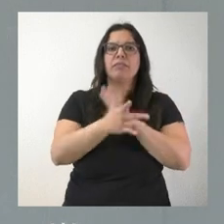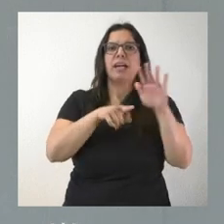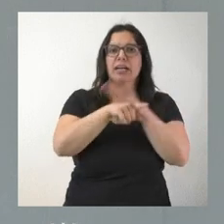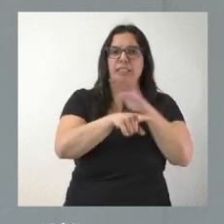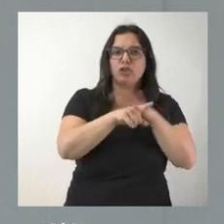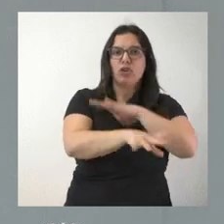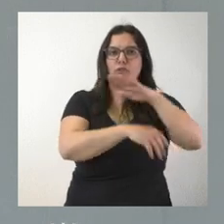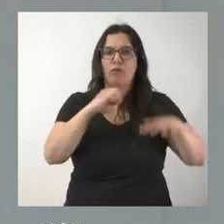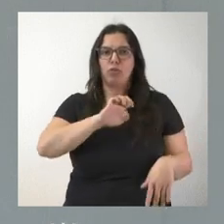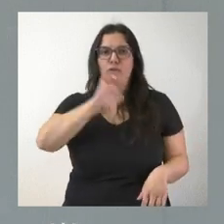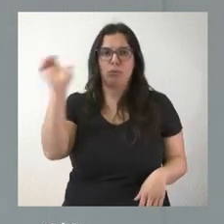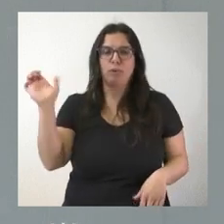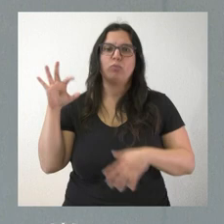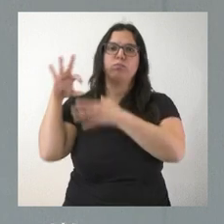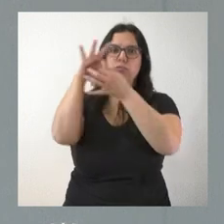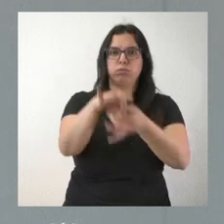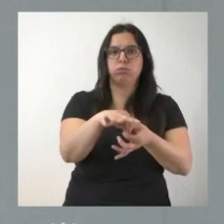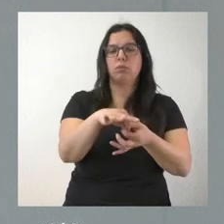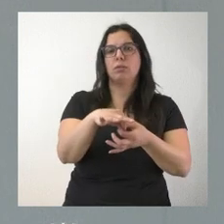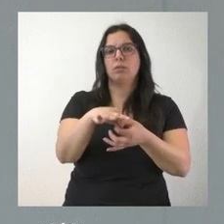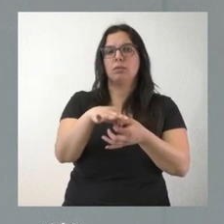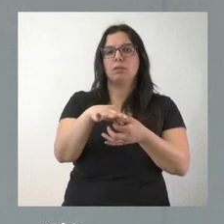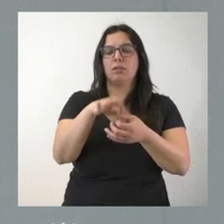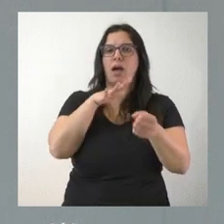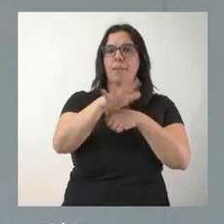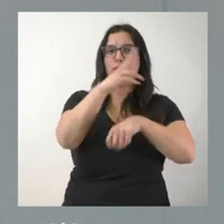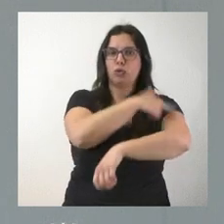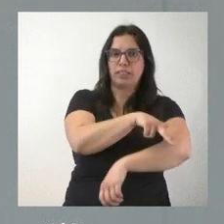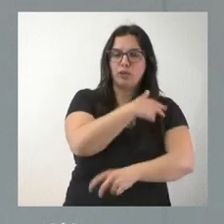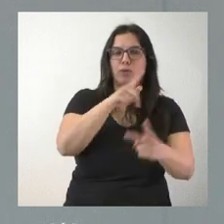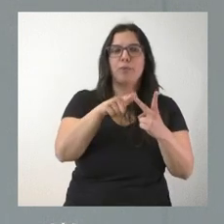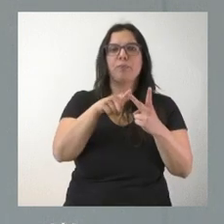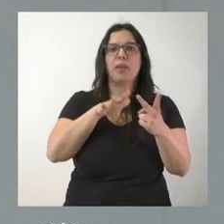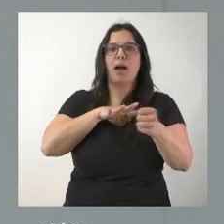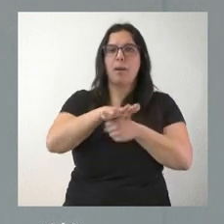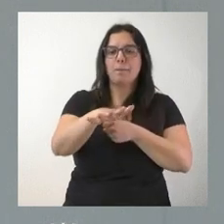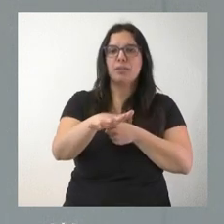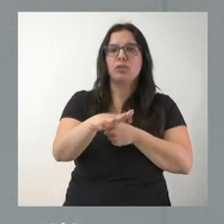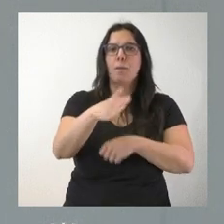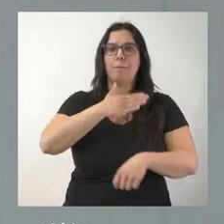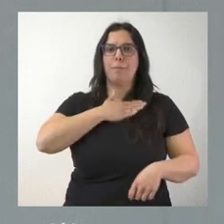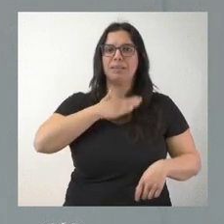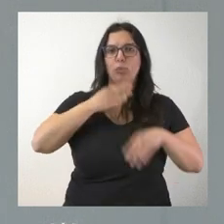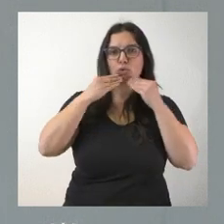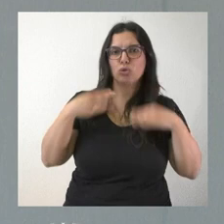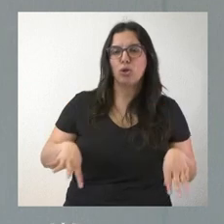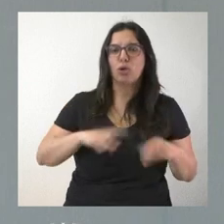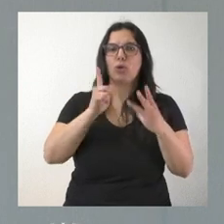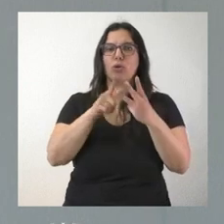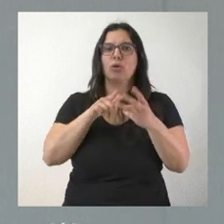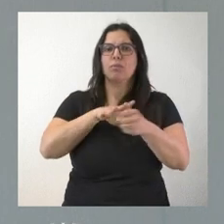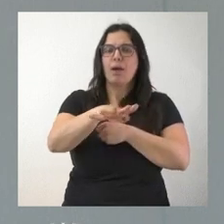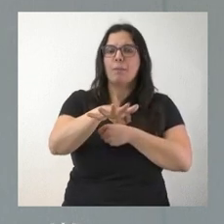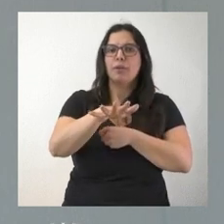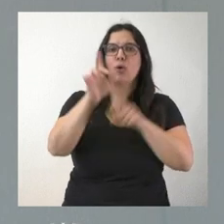europeos vinculados al ámbito sanitario al ámbito del patrimonio histórico al